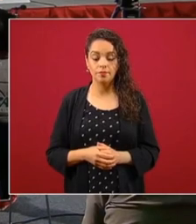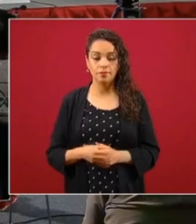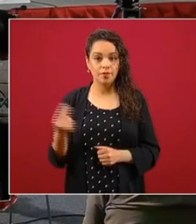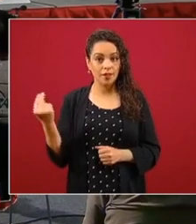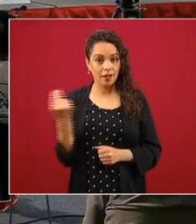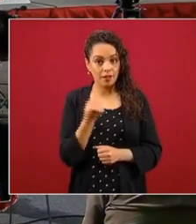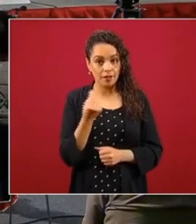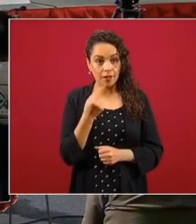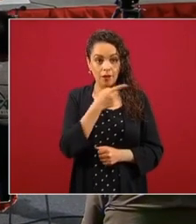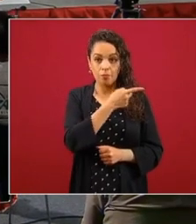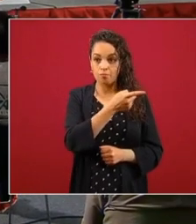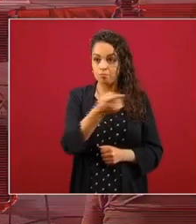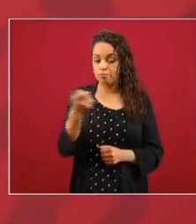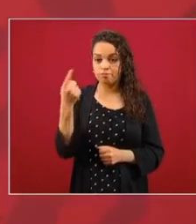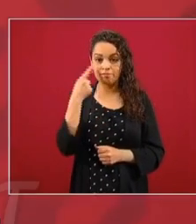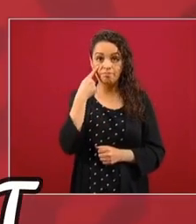que